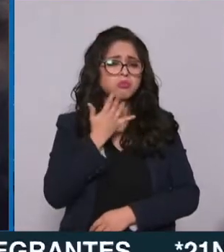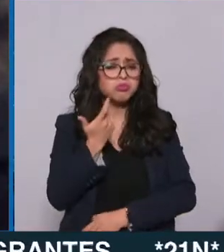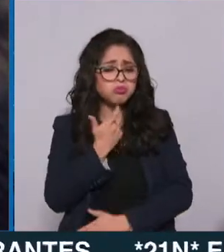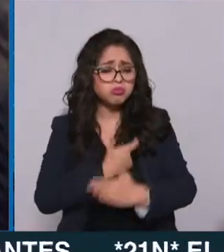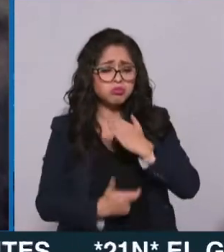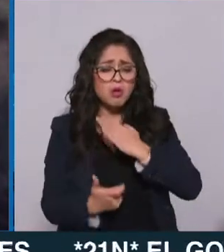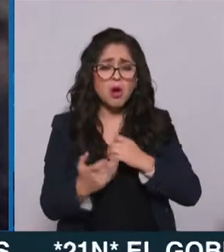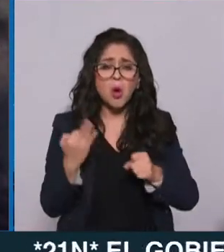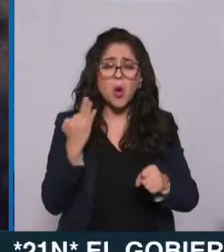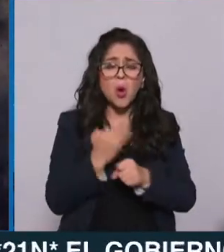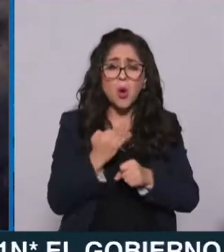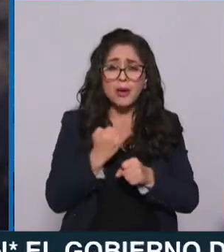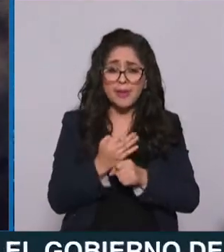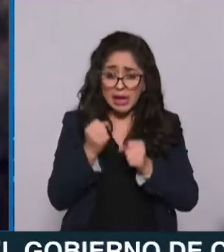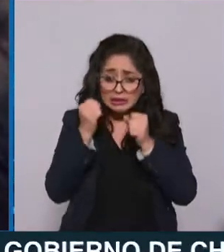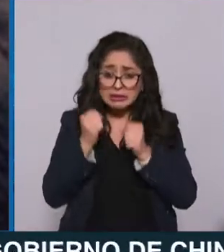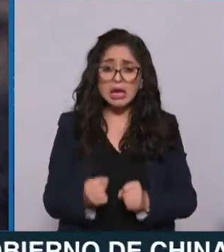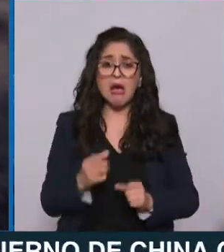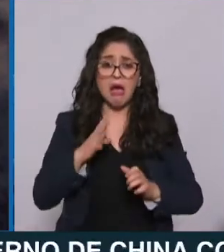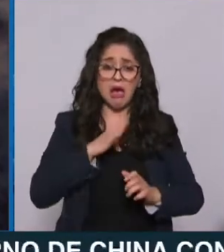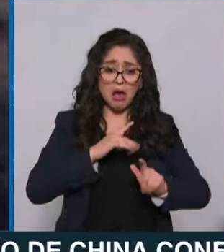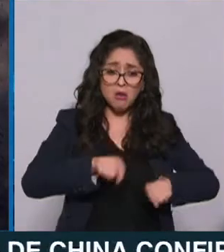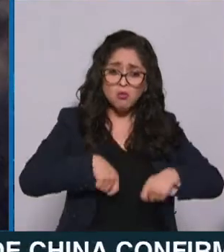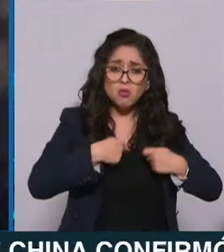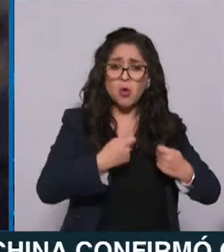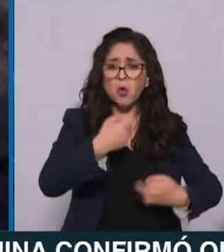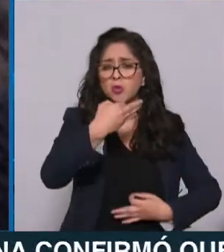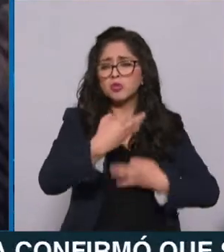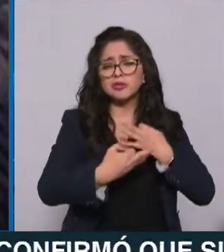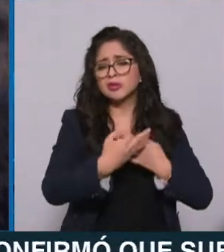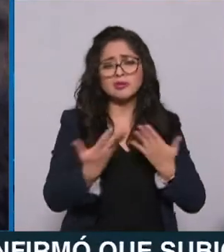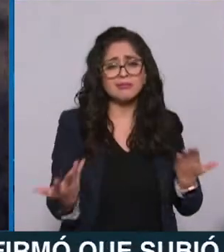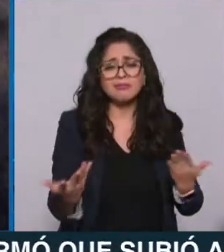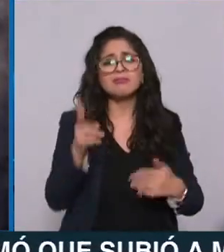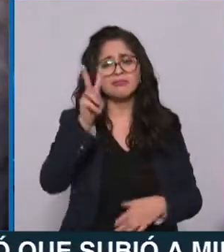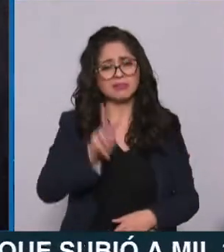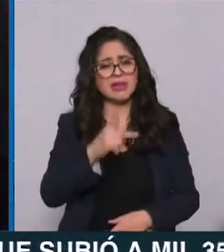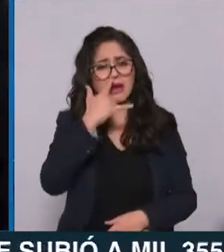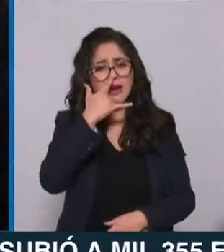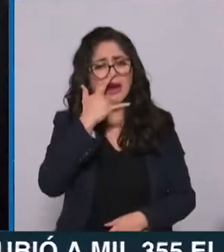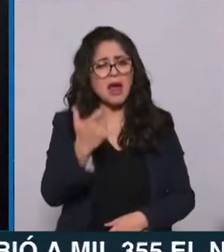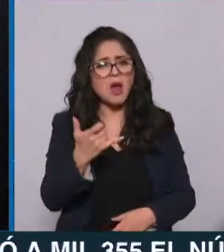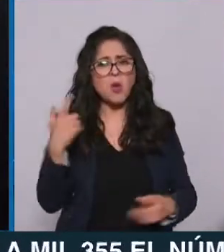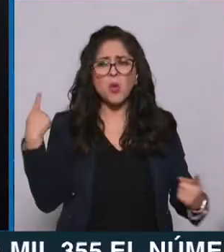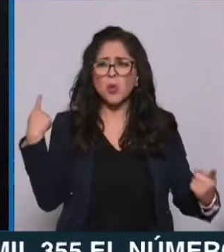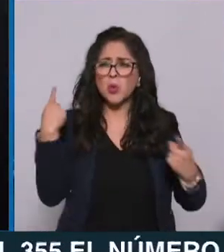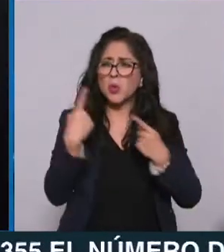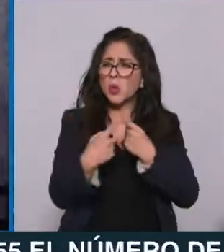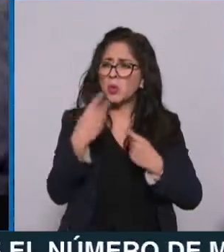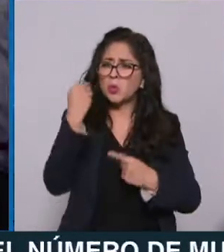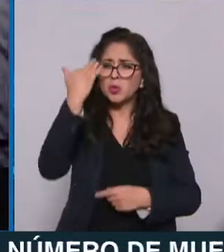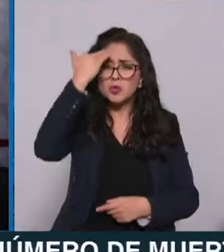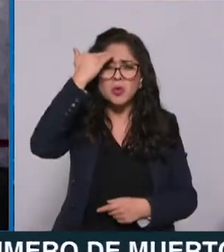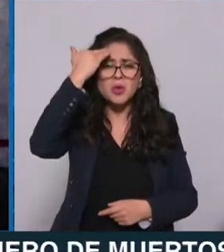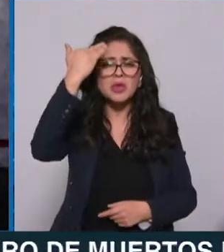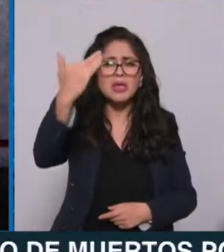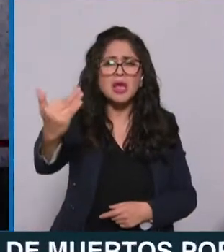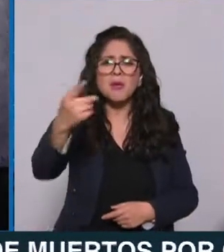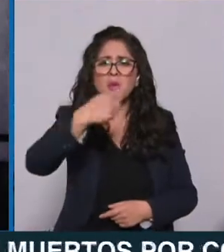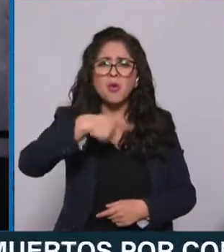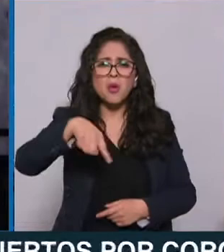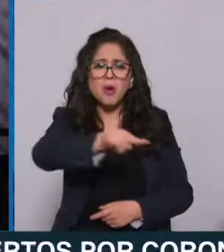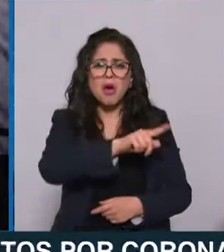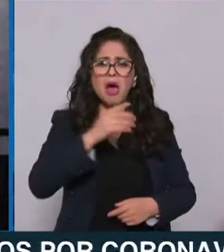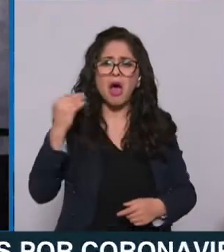vaya a existir justicia. Sí, se siguen las investigaciones, sí es de llamar la atención que haya sido detenido después de mucho tiempo y de todo lo que había hecho su defensa